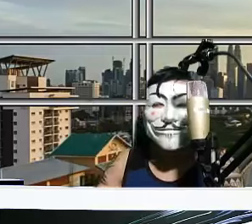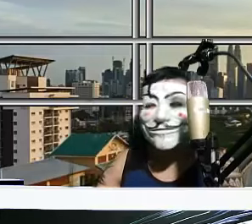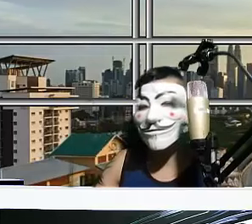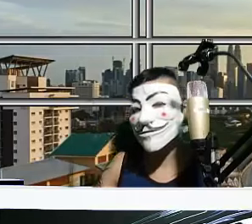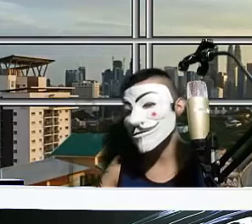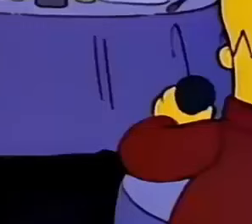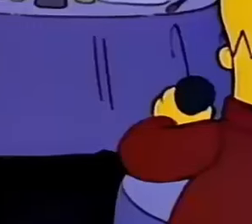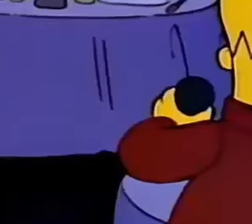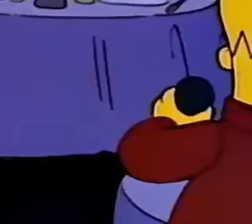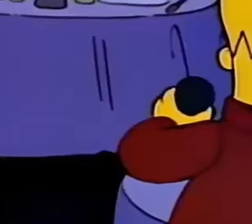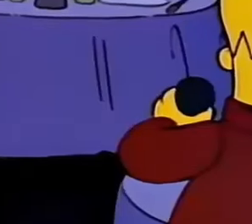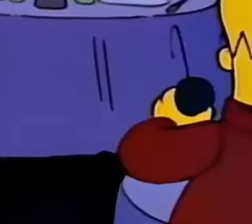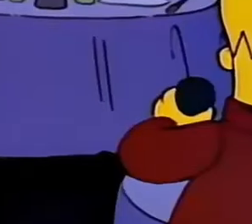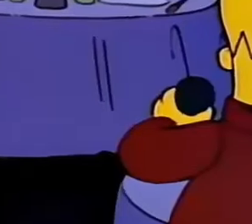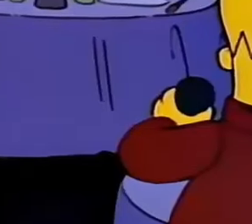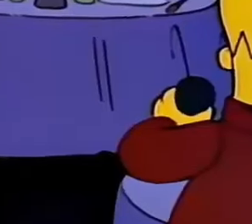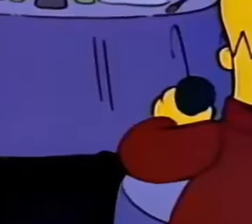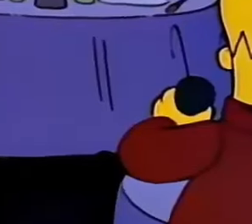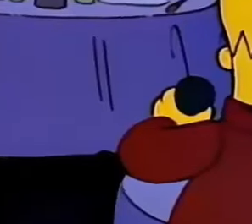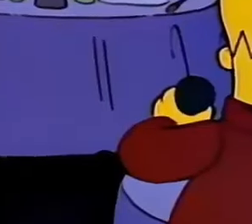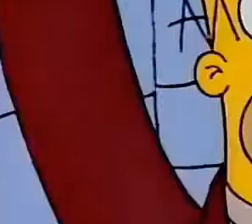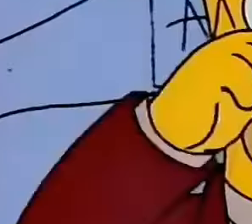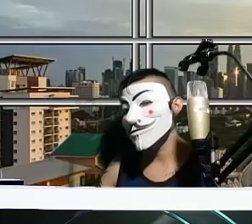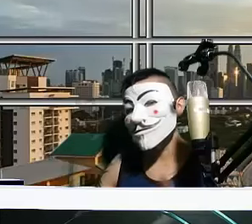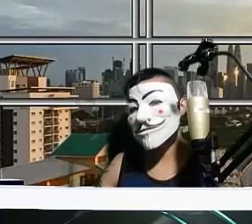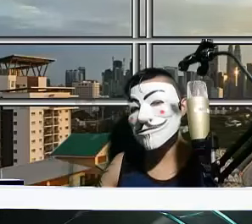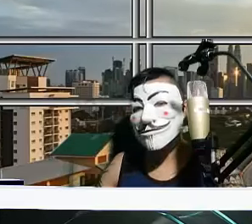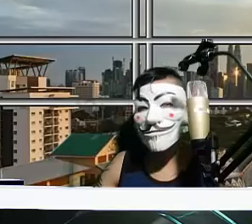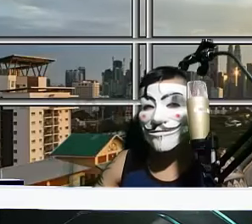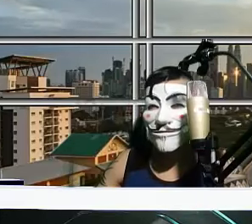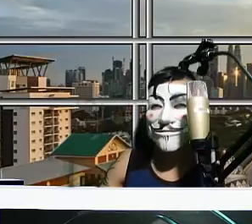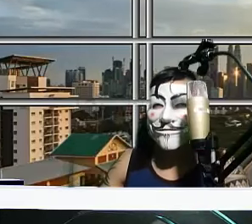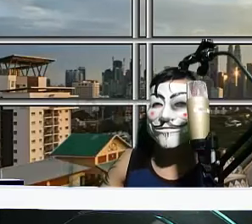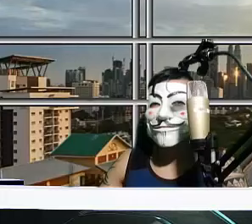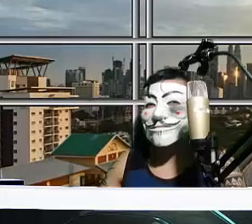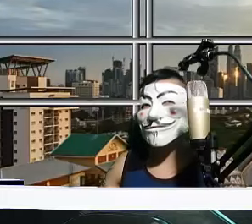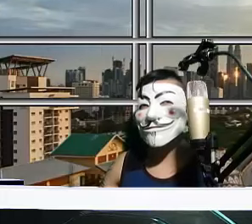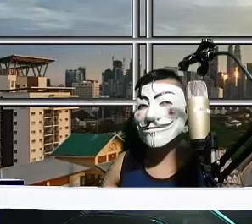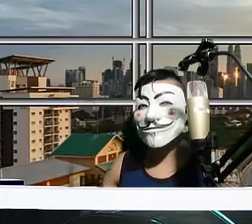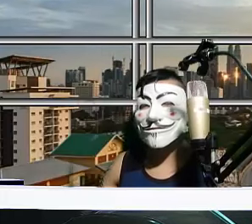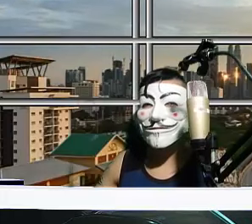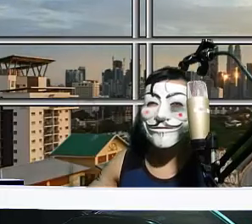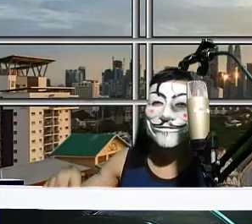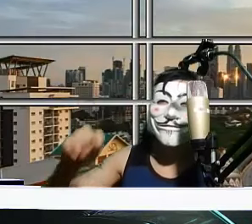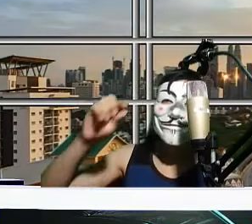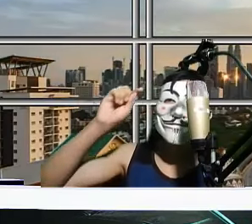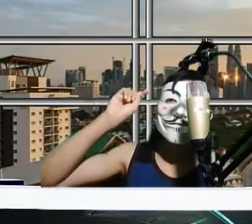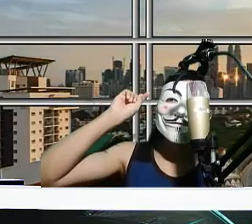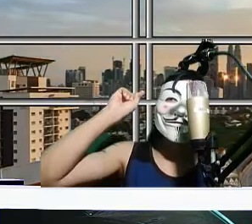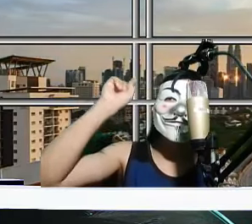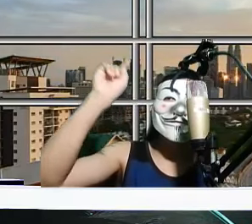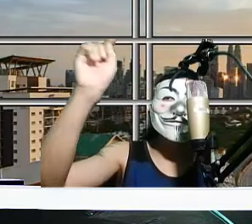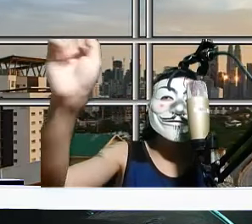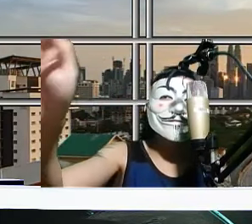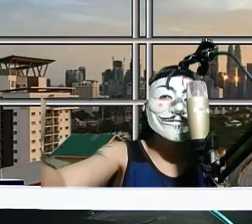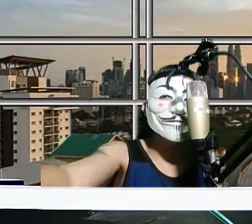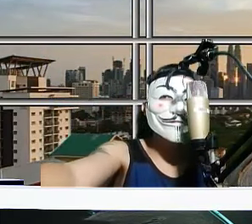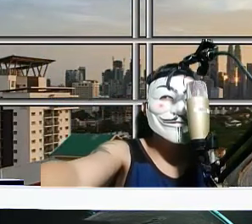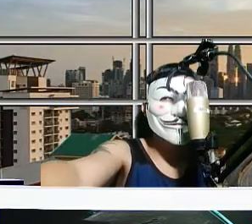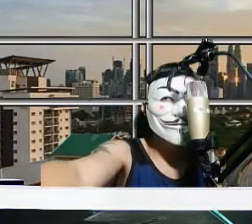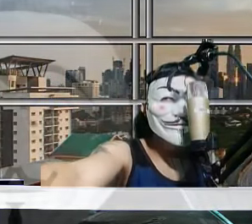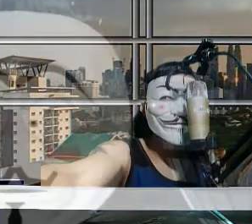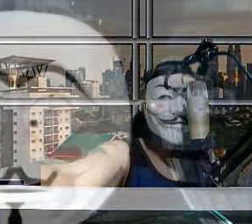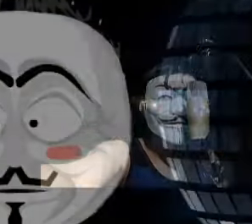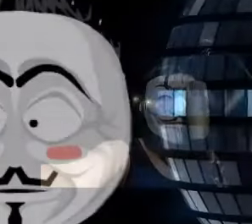la Chon toca Cállese hombre horrible pero con esto Me despido y nos veremos en el siguiente capítulo Hasta